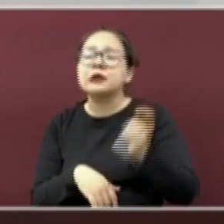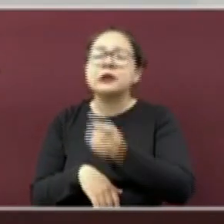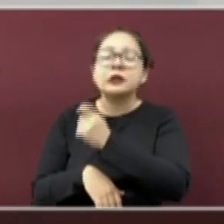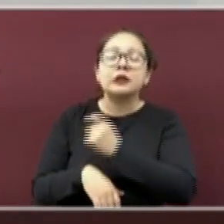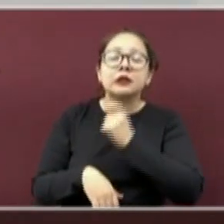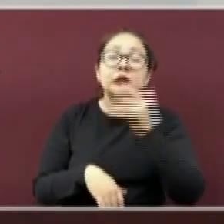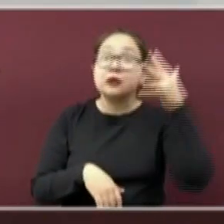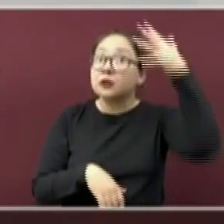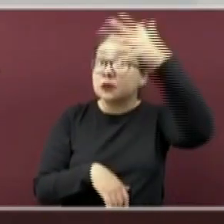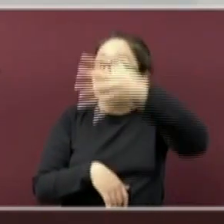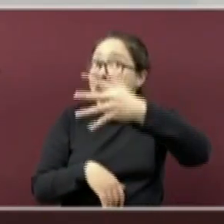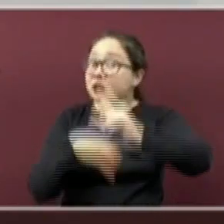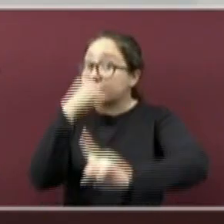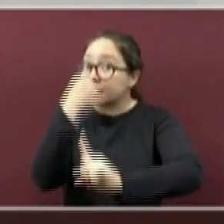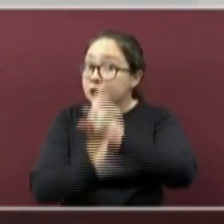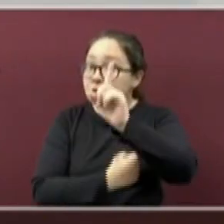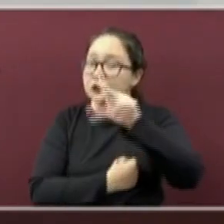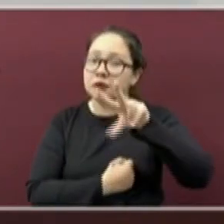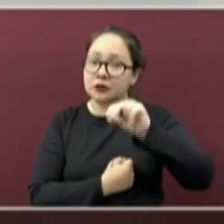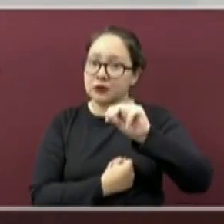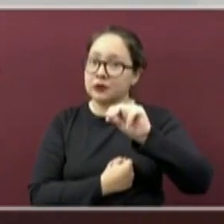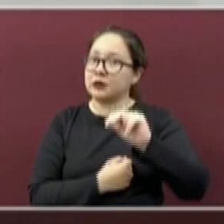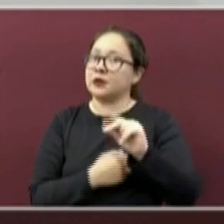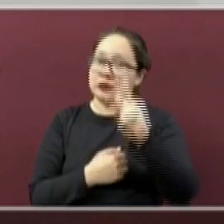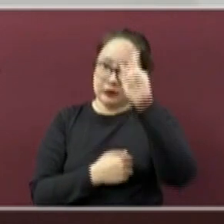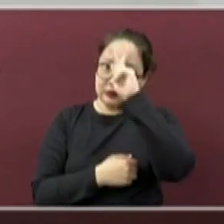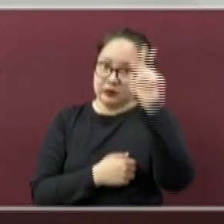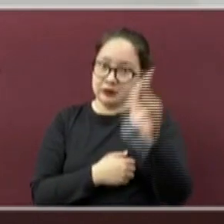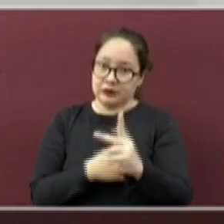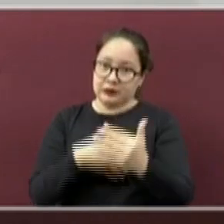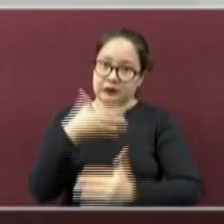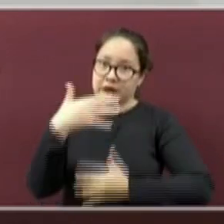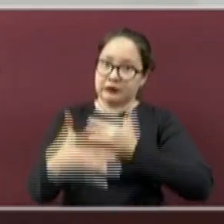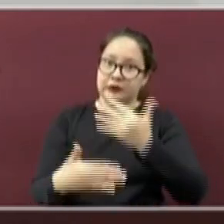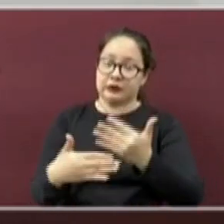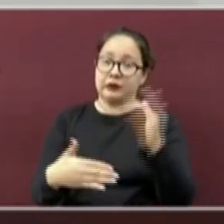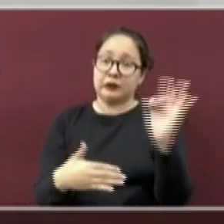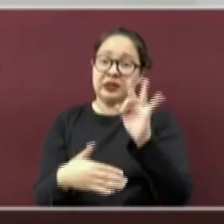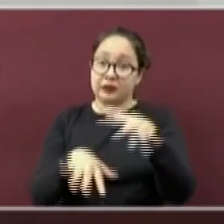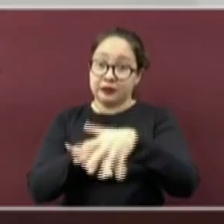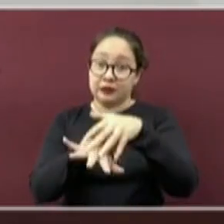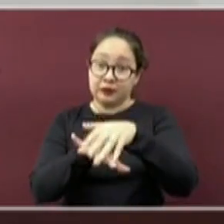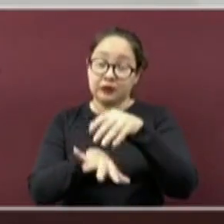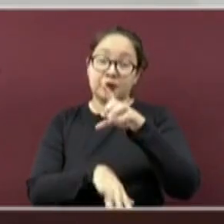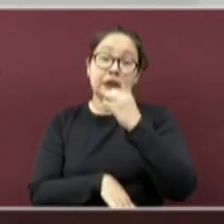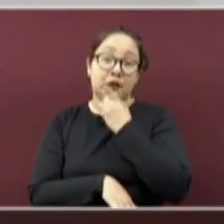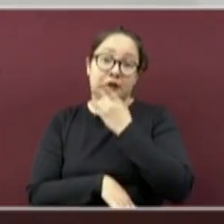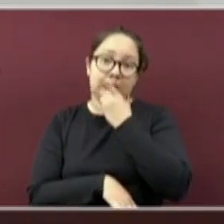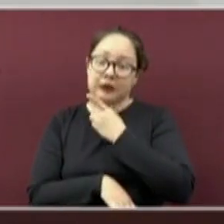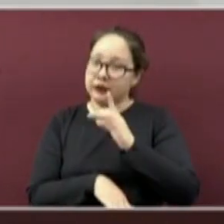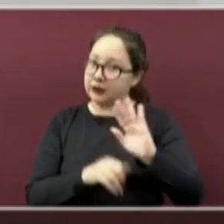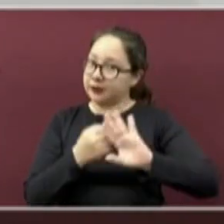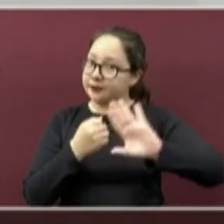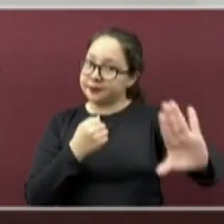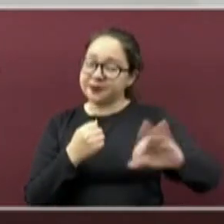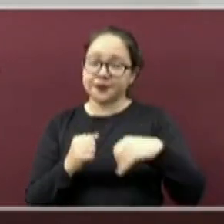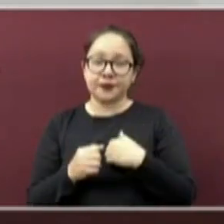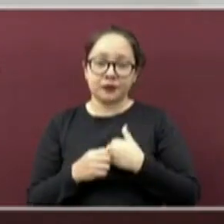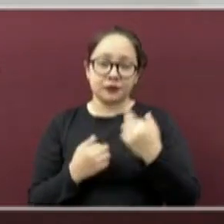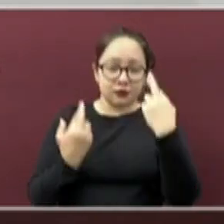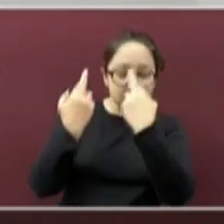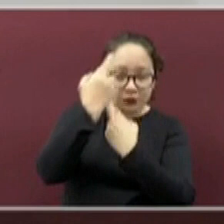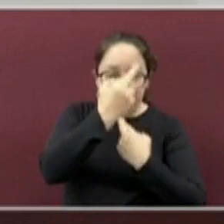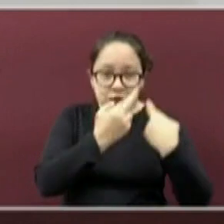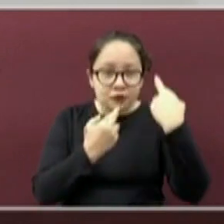tenga complicaciones que posteriormente lo lleven a cursar con un cuadro de pie diabético. Ajustamos tratamientos según